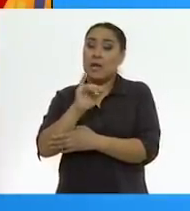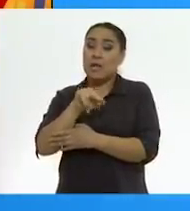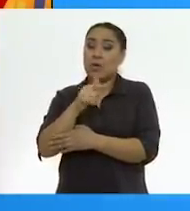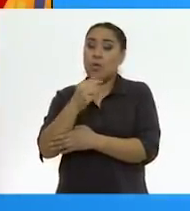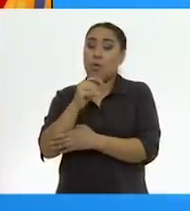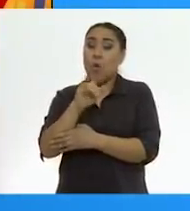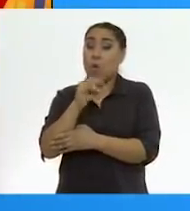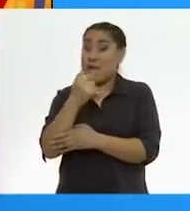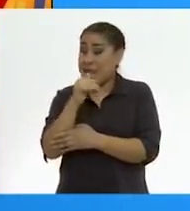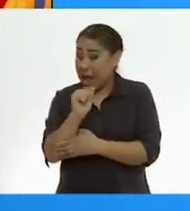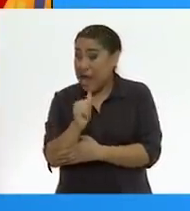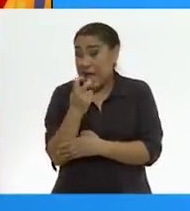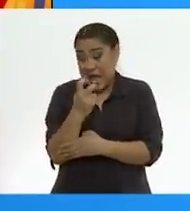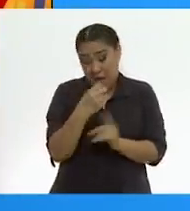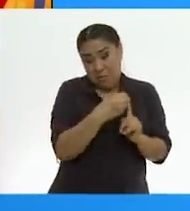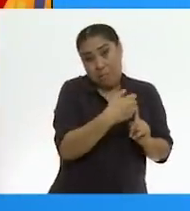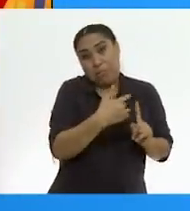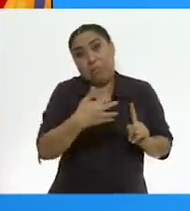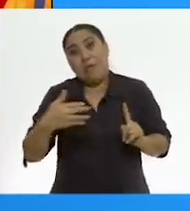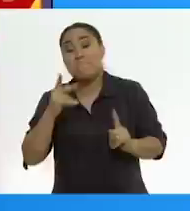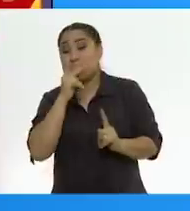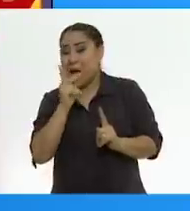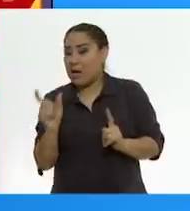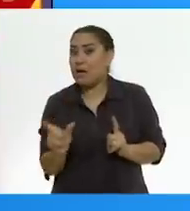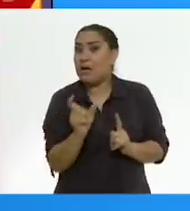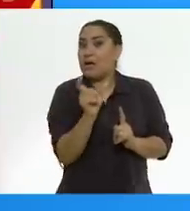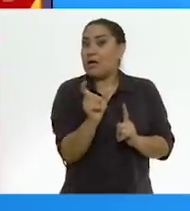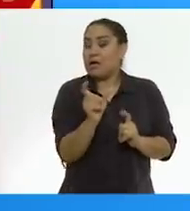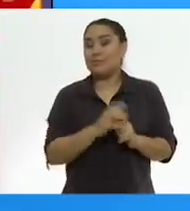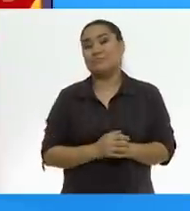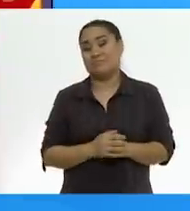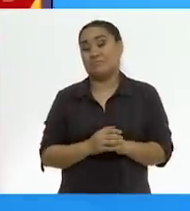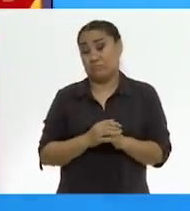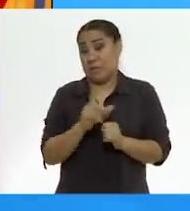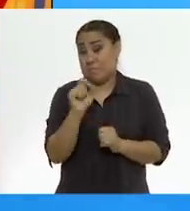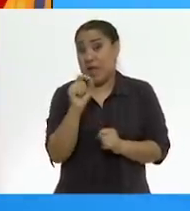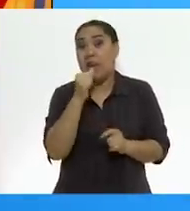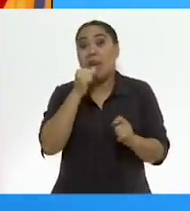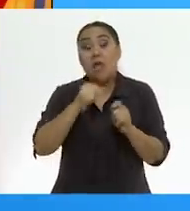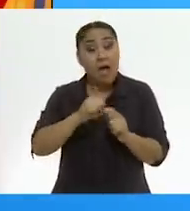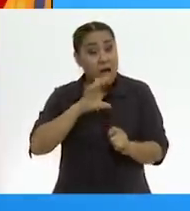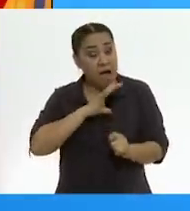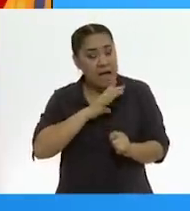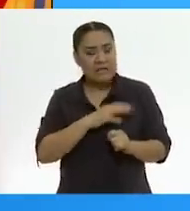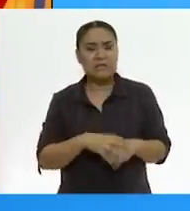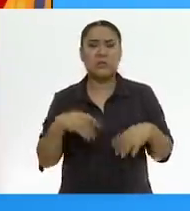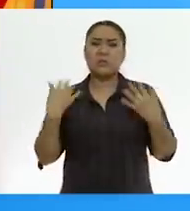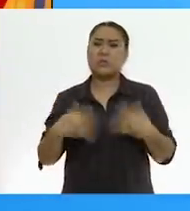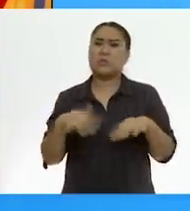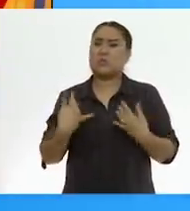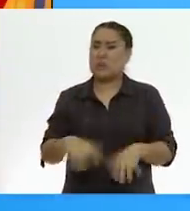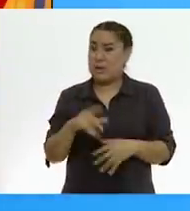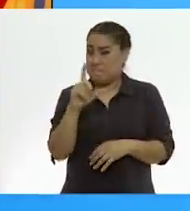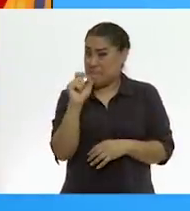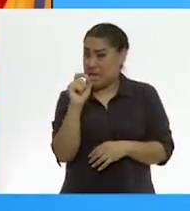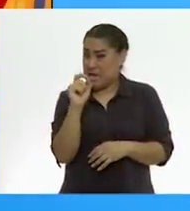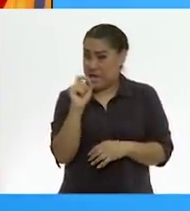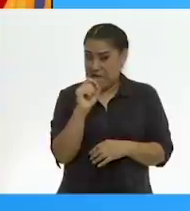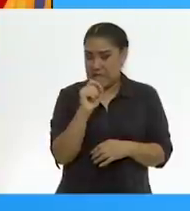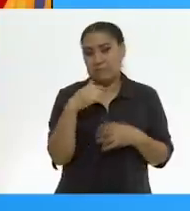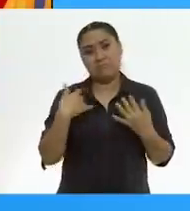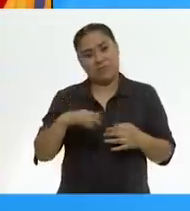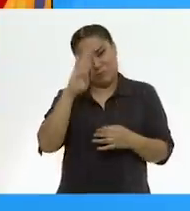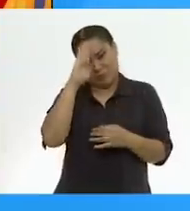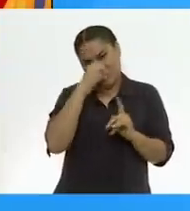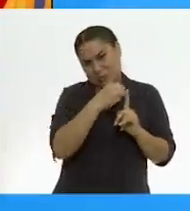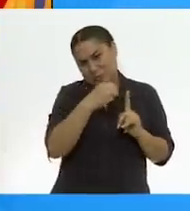de las más largas que tiene nuestro idioma. Oh. ¡Tiene 20 letras! ¡Guau! ¡20 letras! ¡Sí está muy grandota!